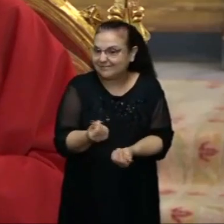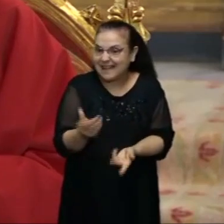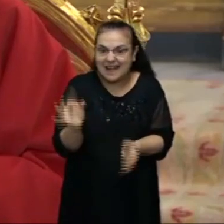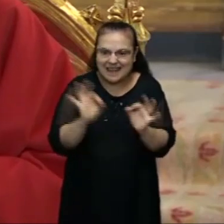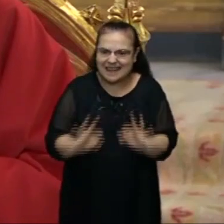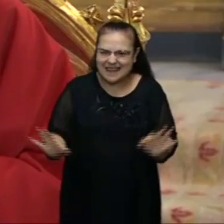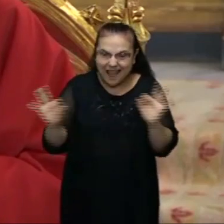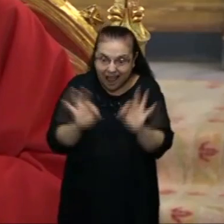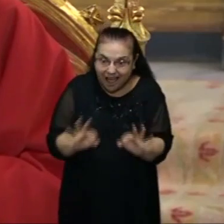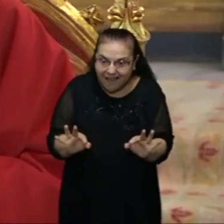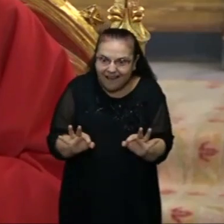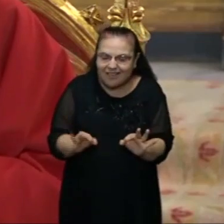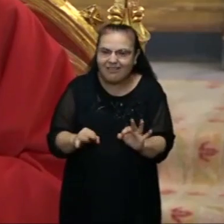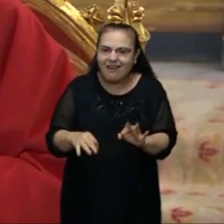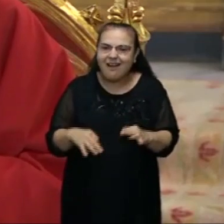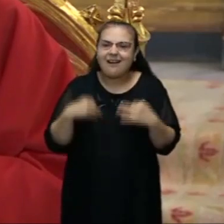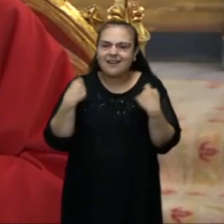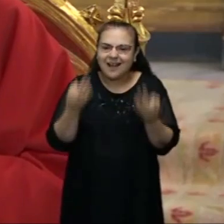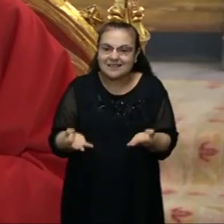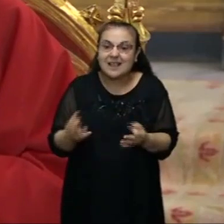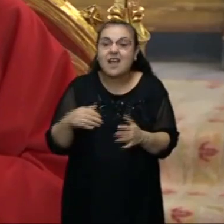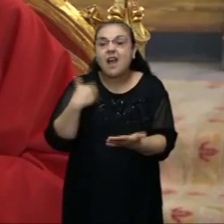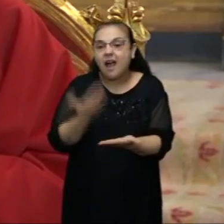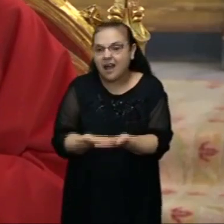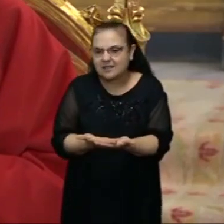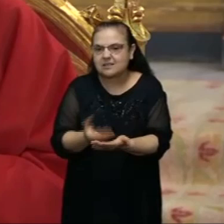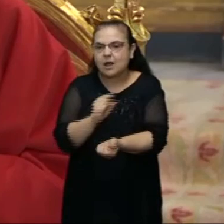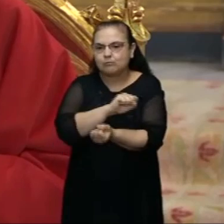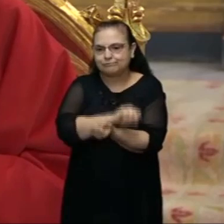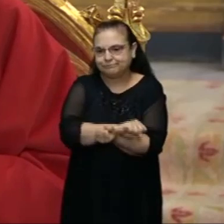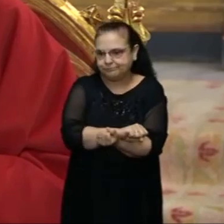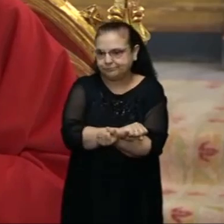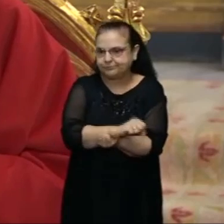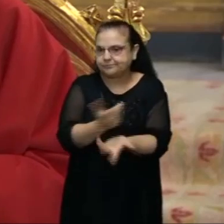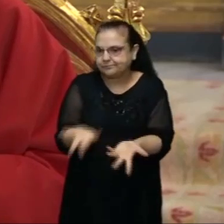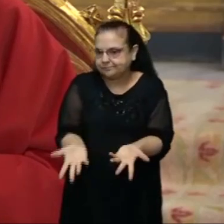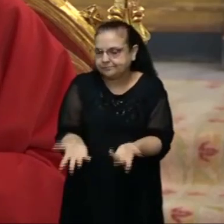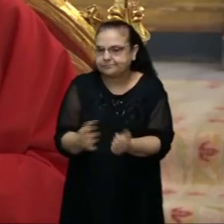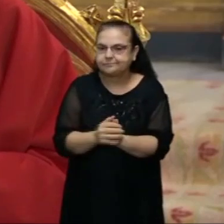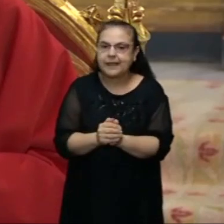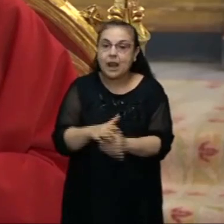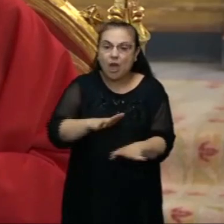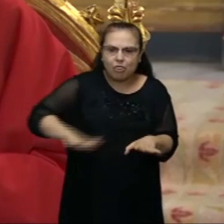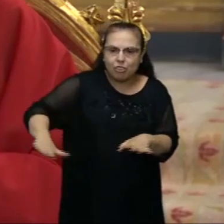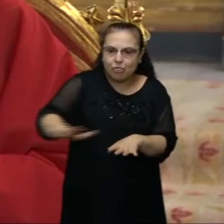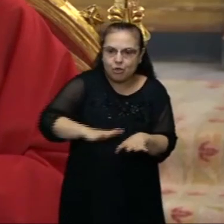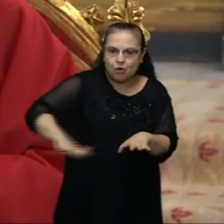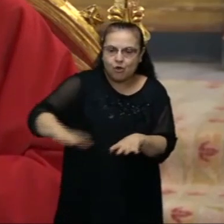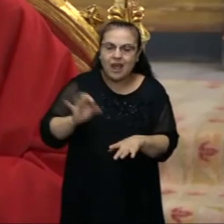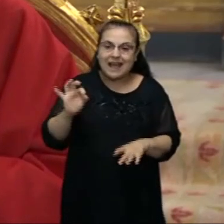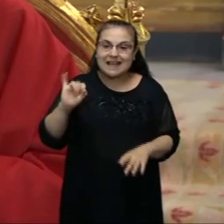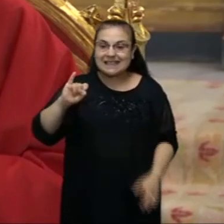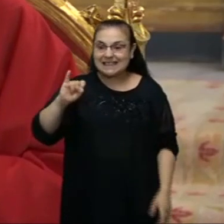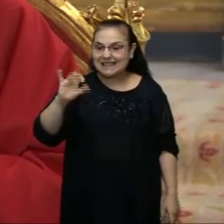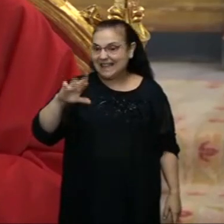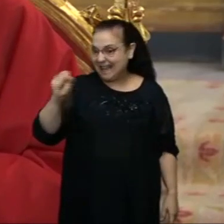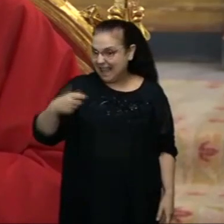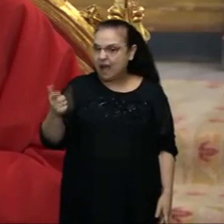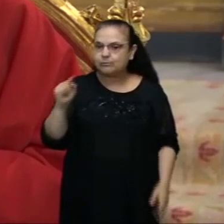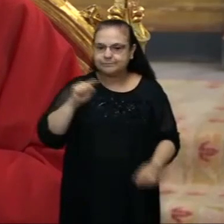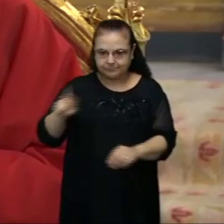así estuvieron hasta que les detuvieron en la zona de Siria, que es donde ellos